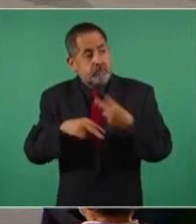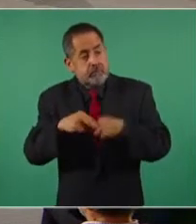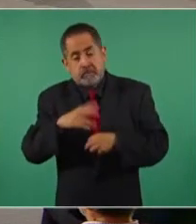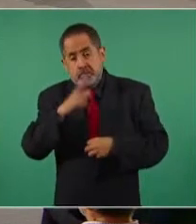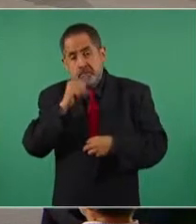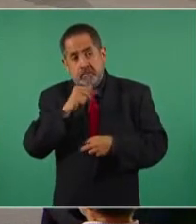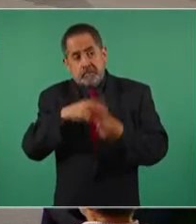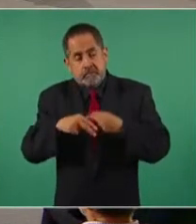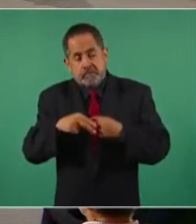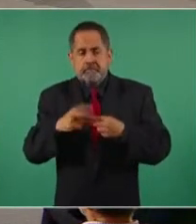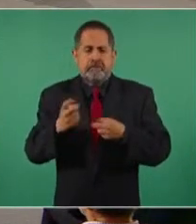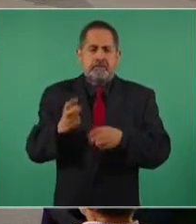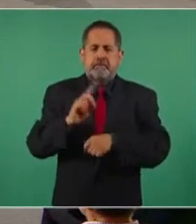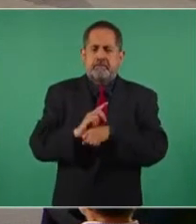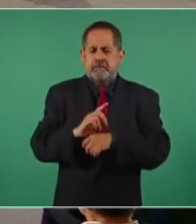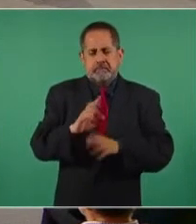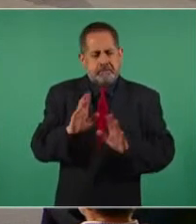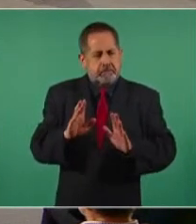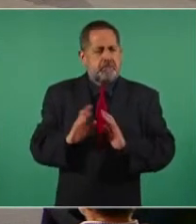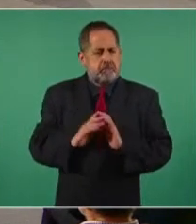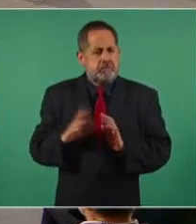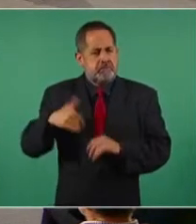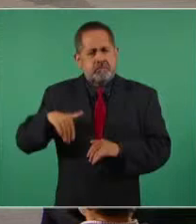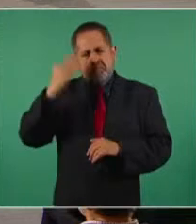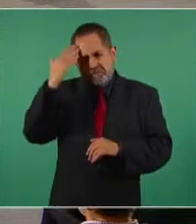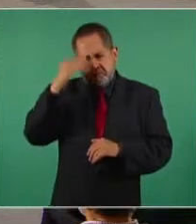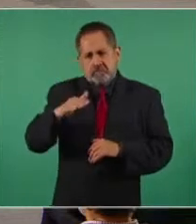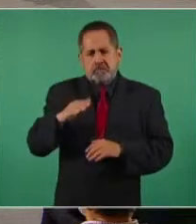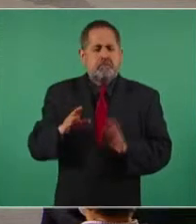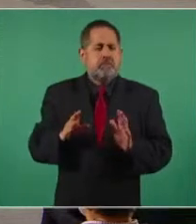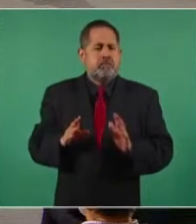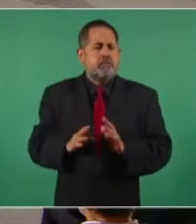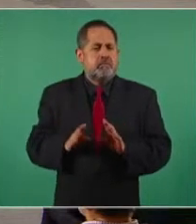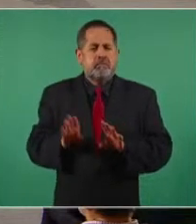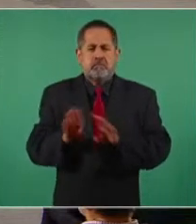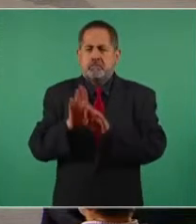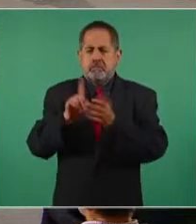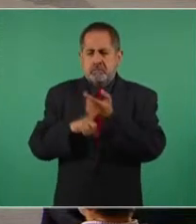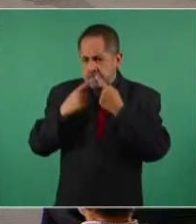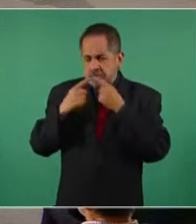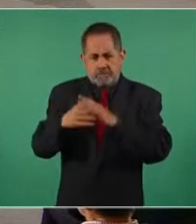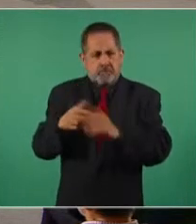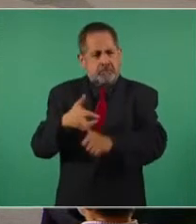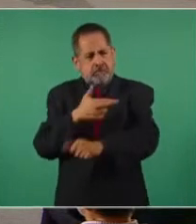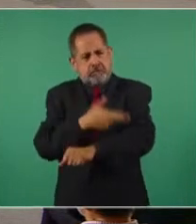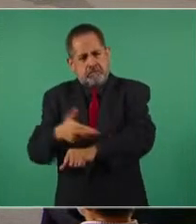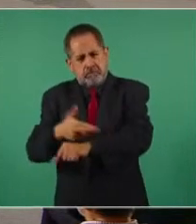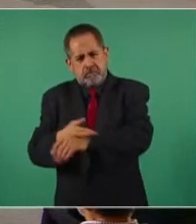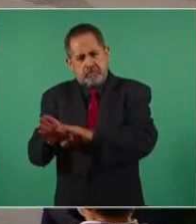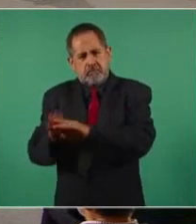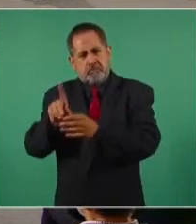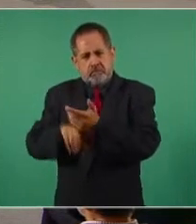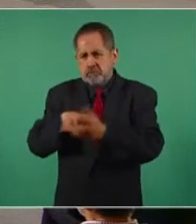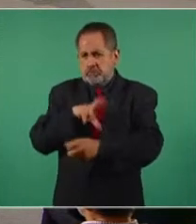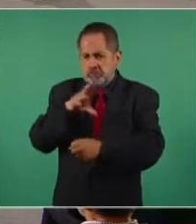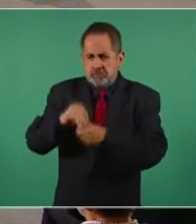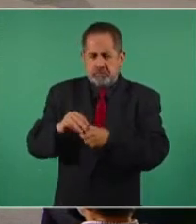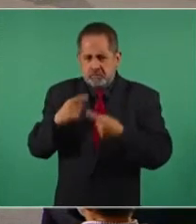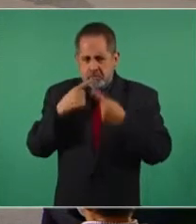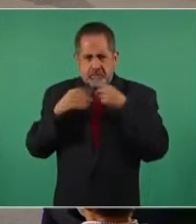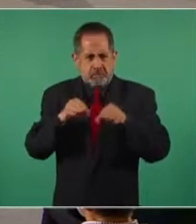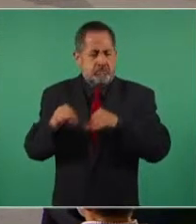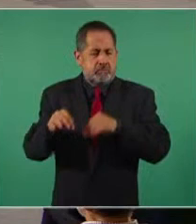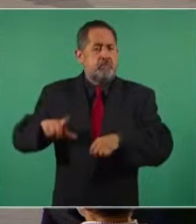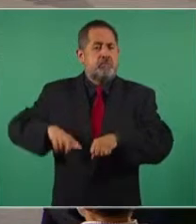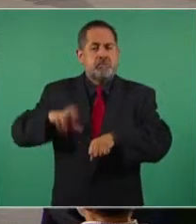de este día pero que sabemos que están haciendo su trabajo el